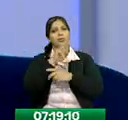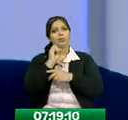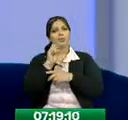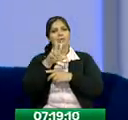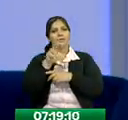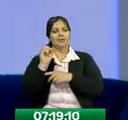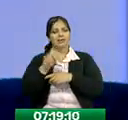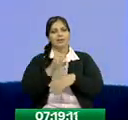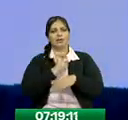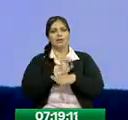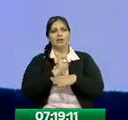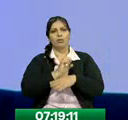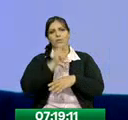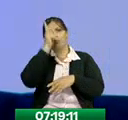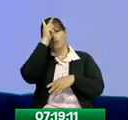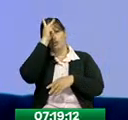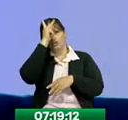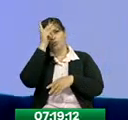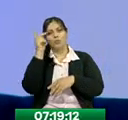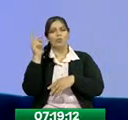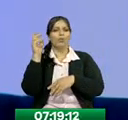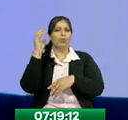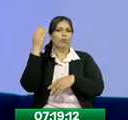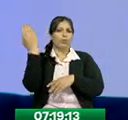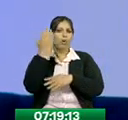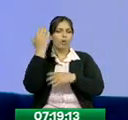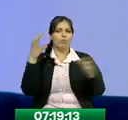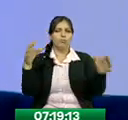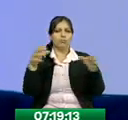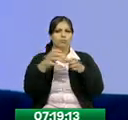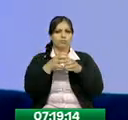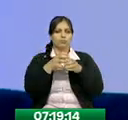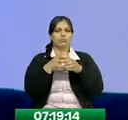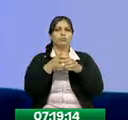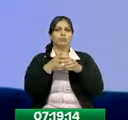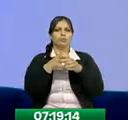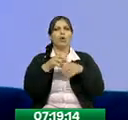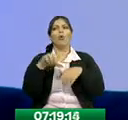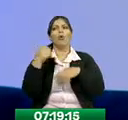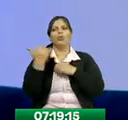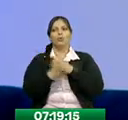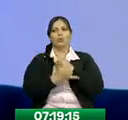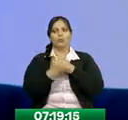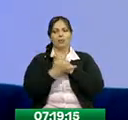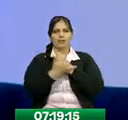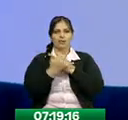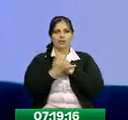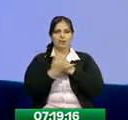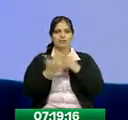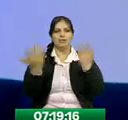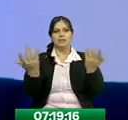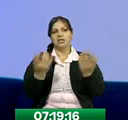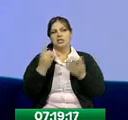Perú y Colombia y tal vez algún otro país que ya ha hecho algún acercamiento. ¿Cuál? Chile,